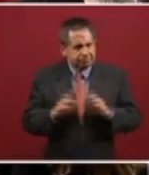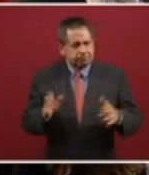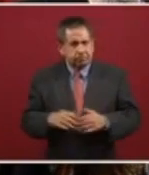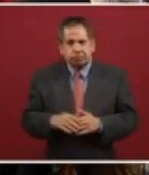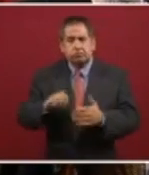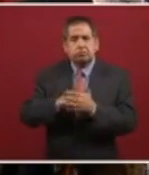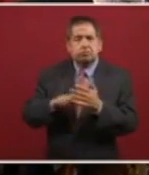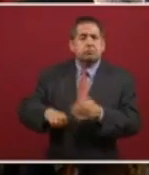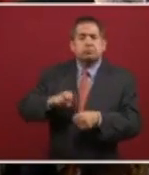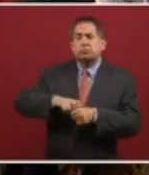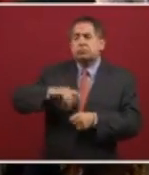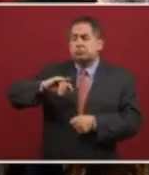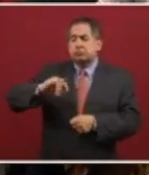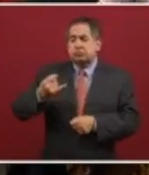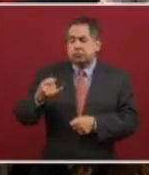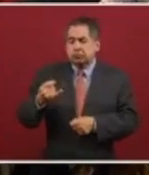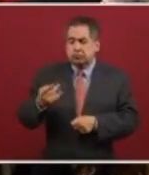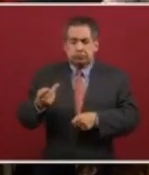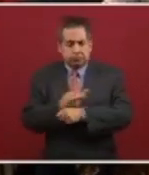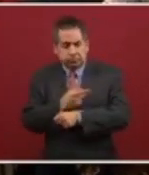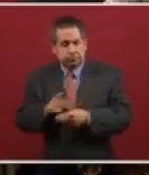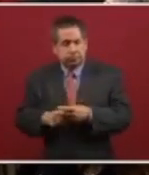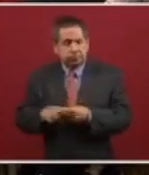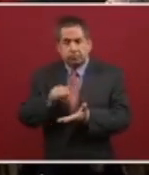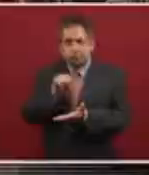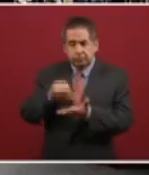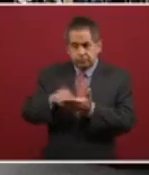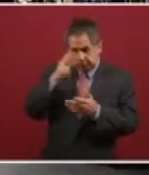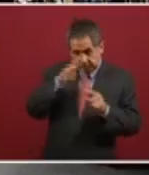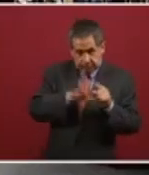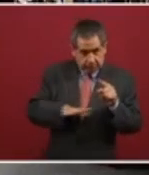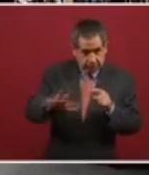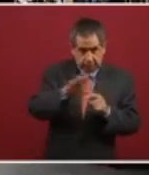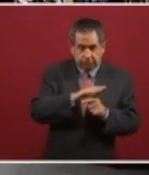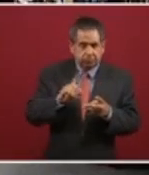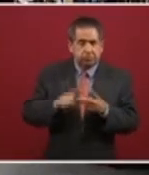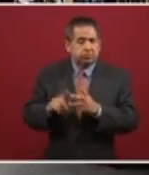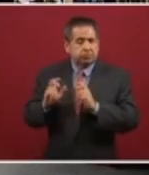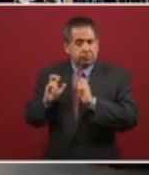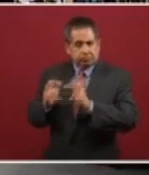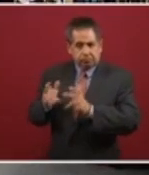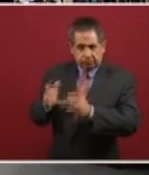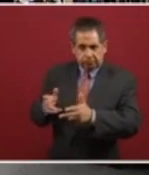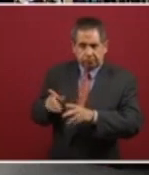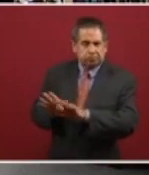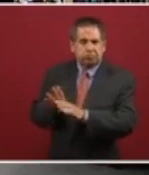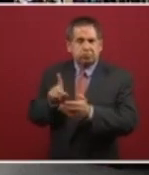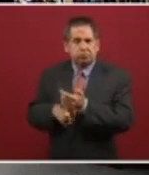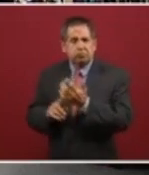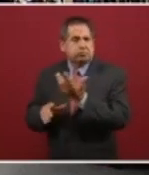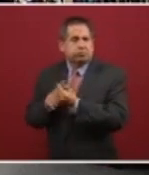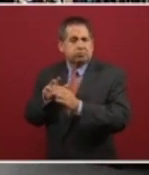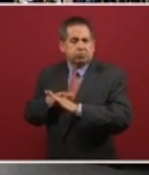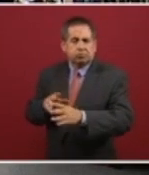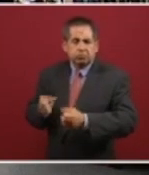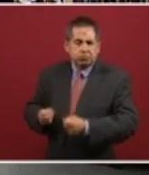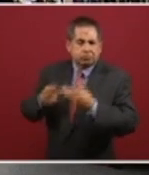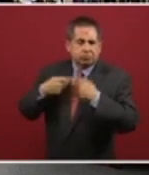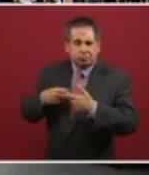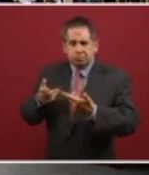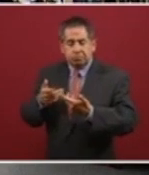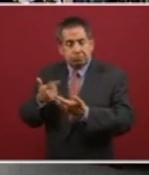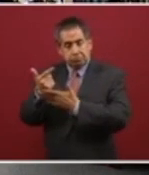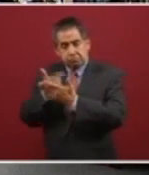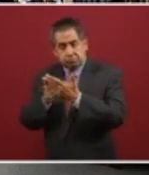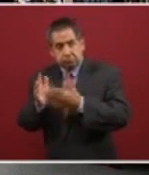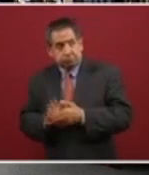en Tijuana? ¿Cómo estamos en el centro del país? ¿Cómo está Chiapas con migración? ¿Cuánta gente hay? A lo mejor esto